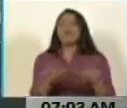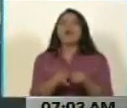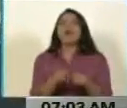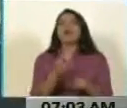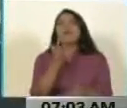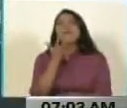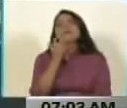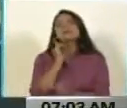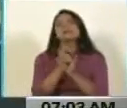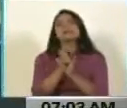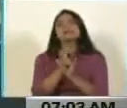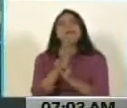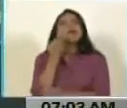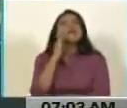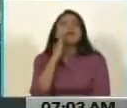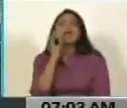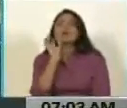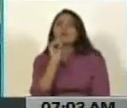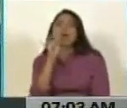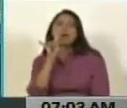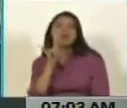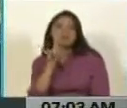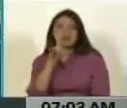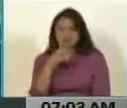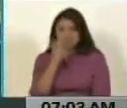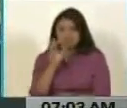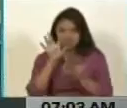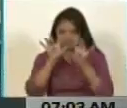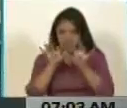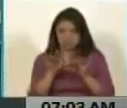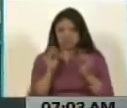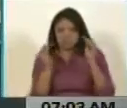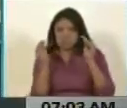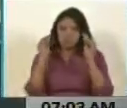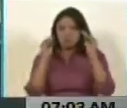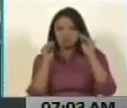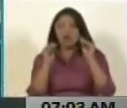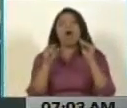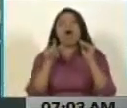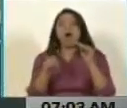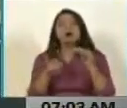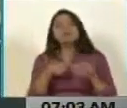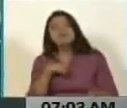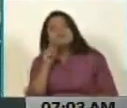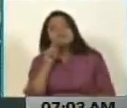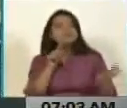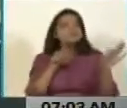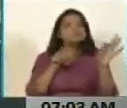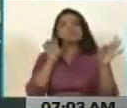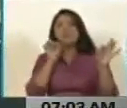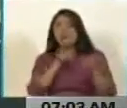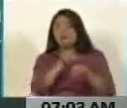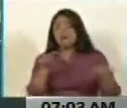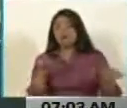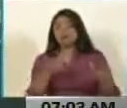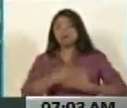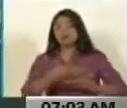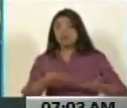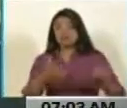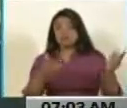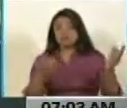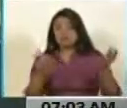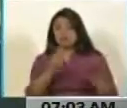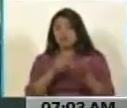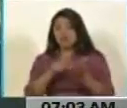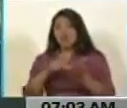que ellos actualizan regularmente. Esa plataforma nos permite a nosotros vincularlos, o sea, que ellos hagan la postulación. Eso se llevó a un